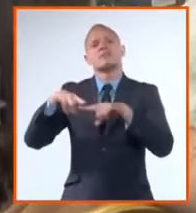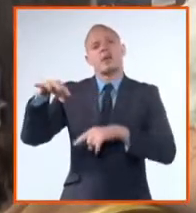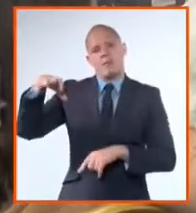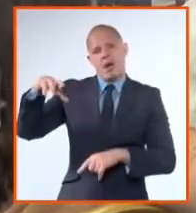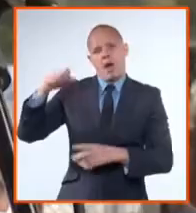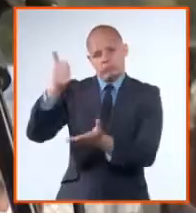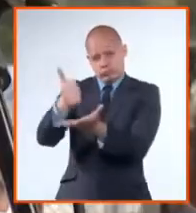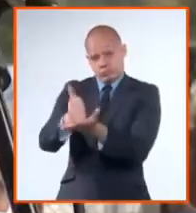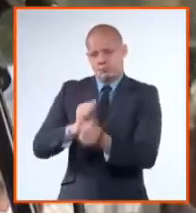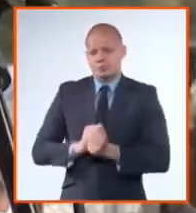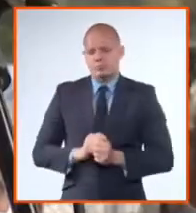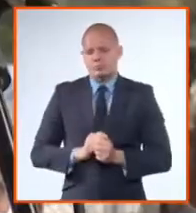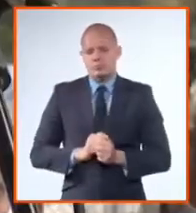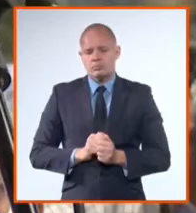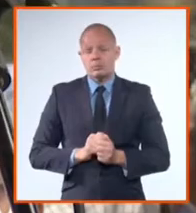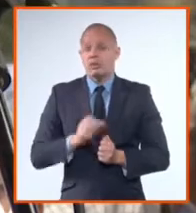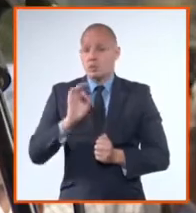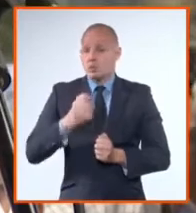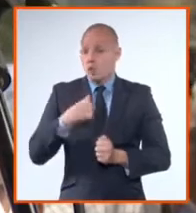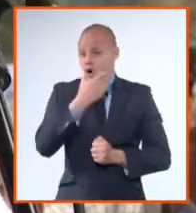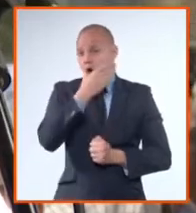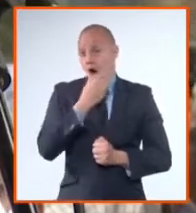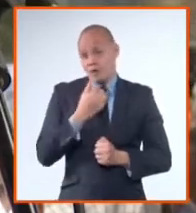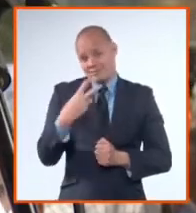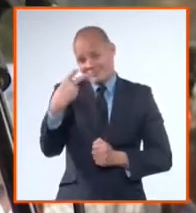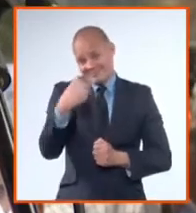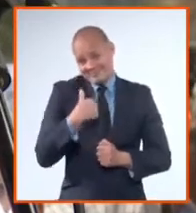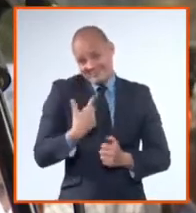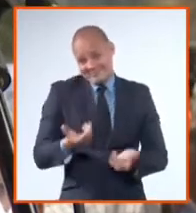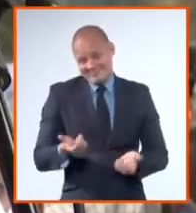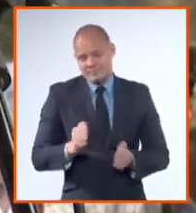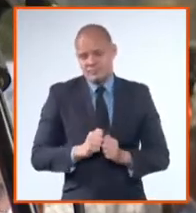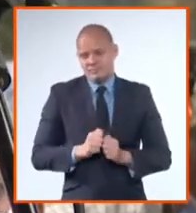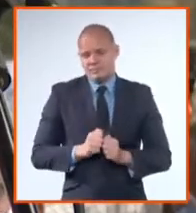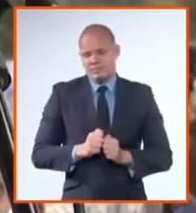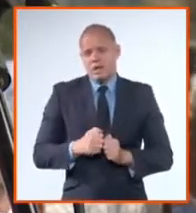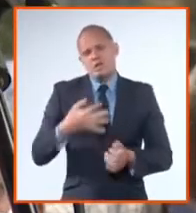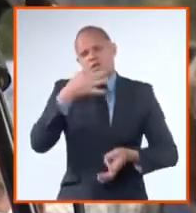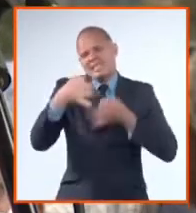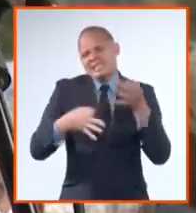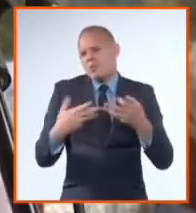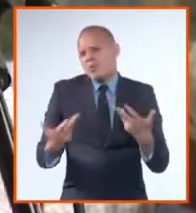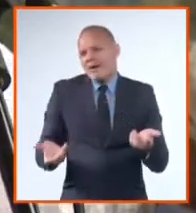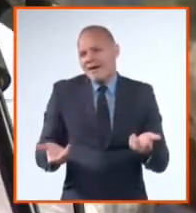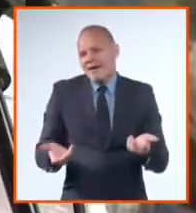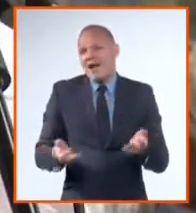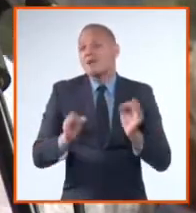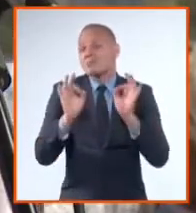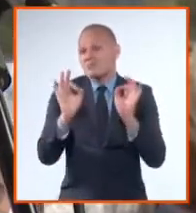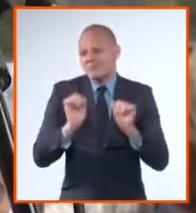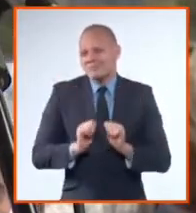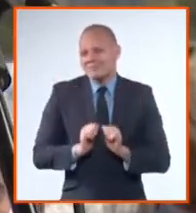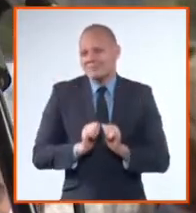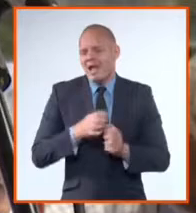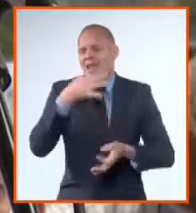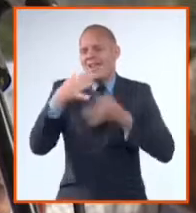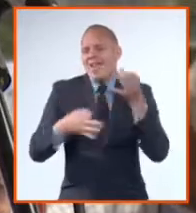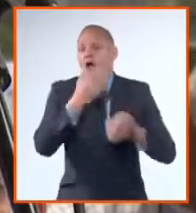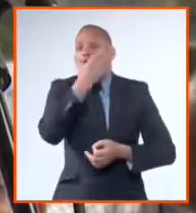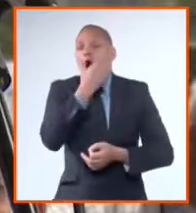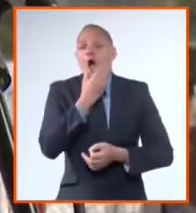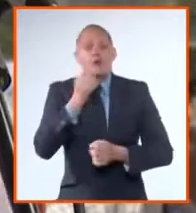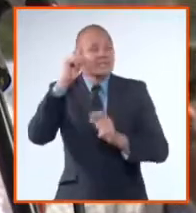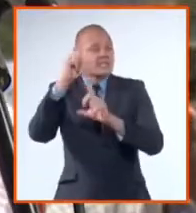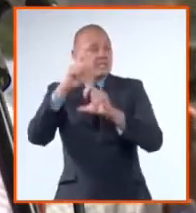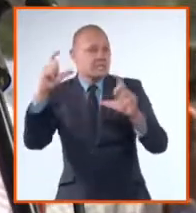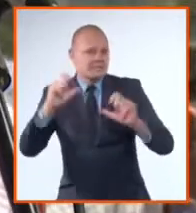Como joven asociado a la Academia de Ciencias, quiero empezar precisamente por el tema de los jóvenes. y de los jóvenes científicos.